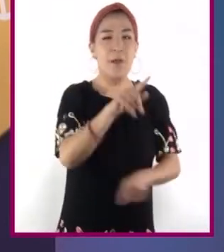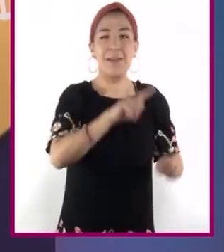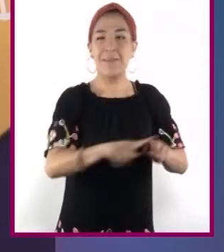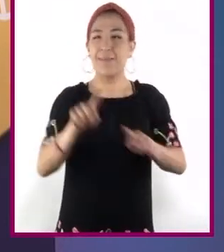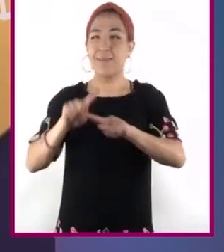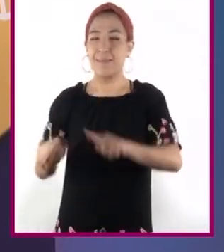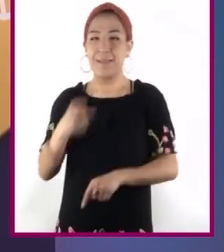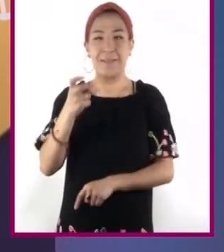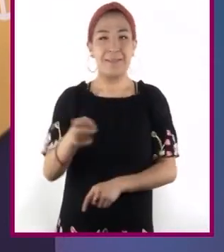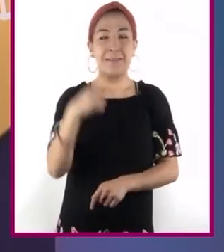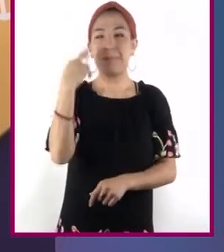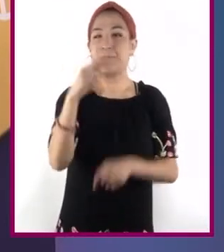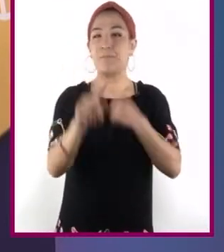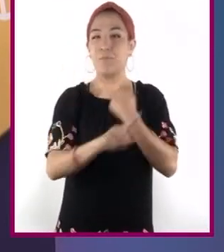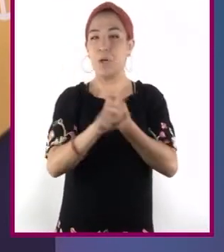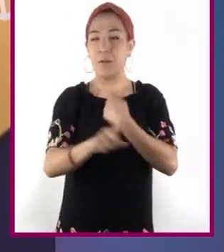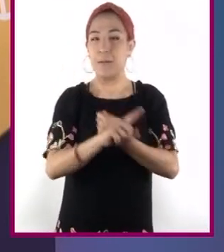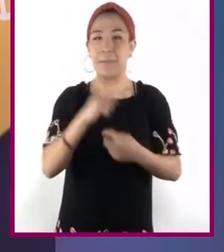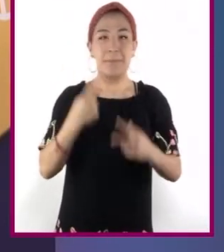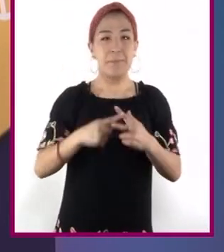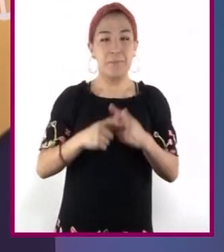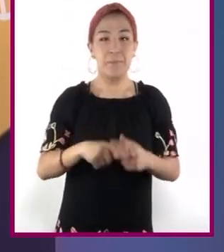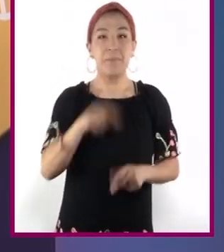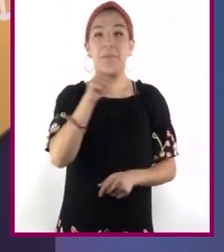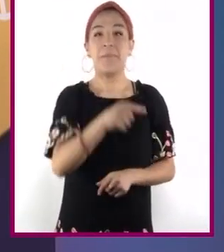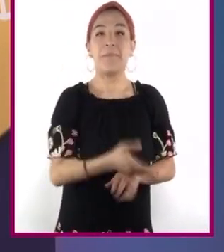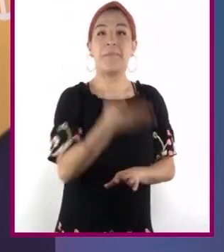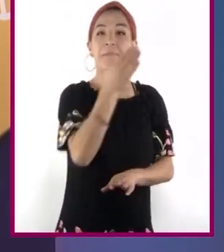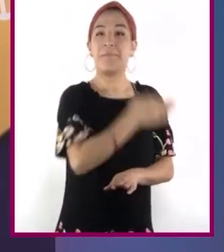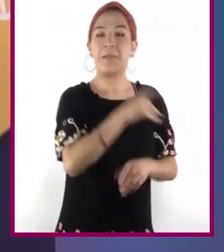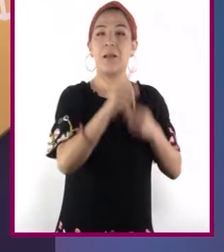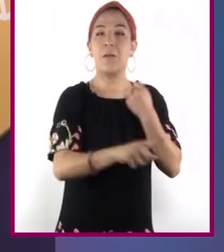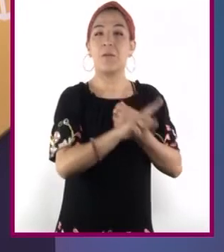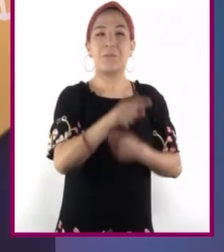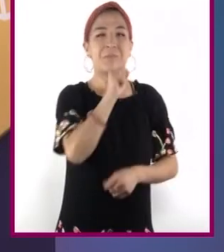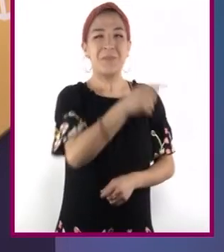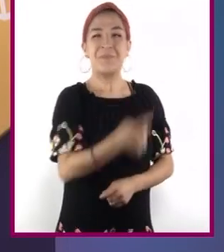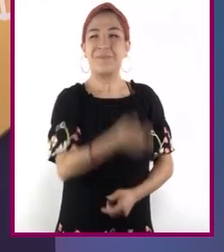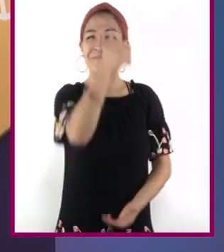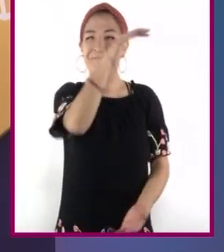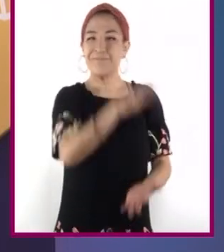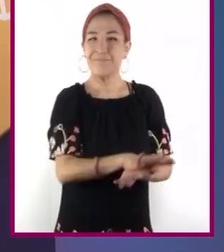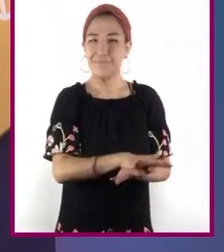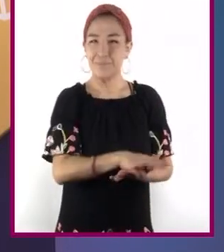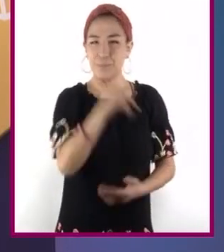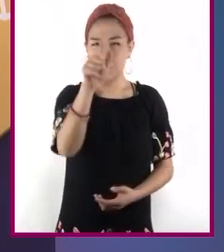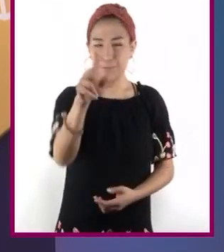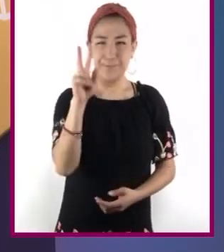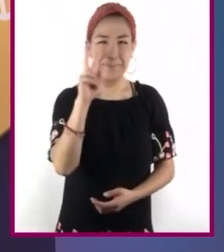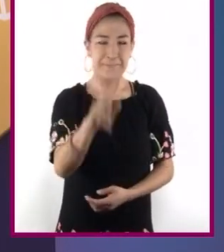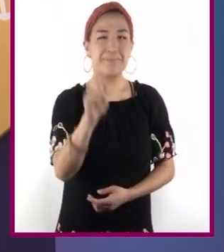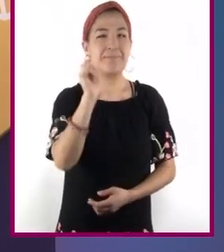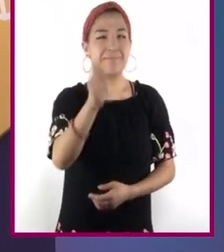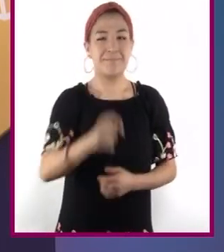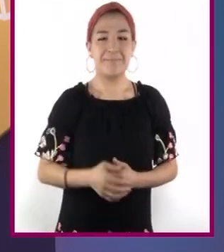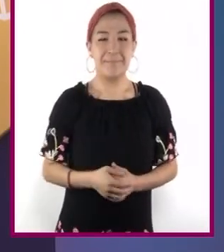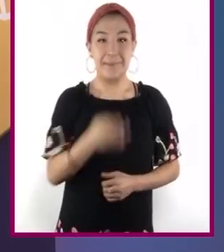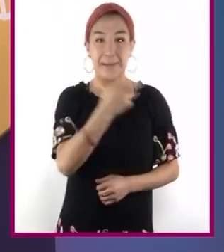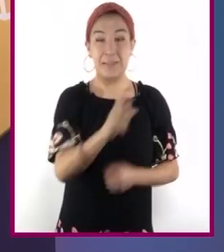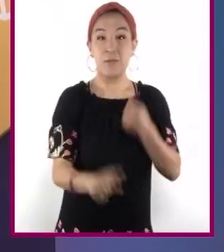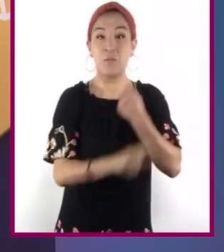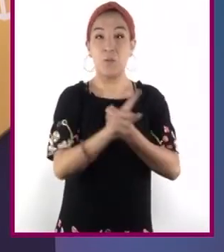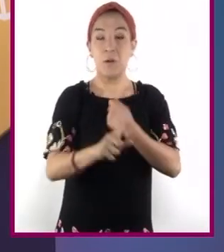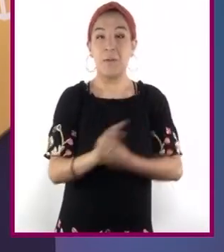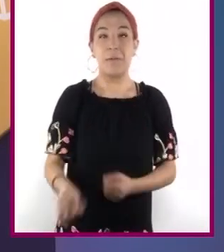datos de este problema y los datos del problema de los volados. Observa que en el problema de